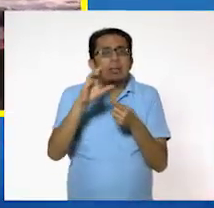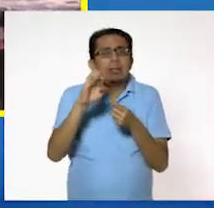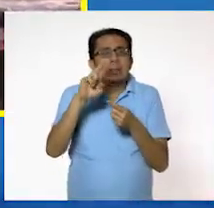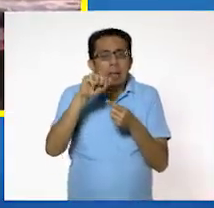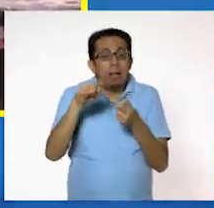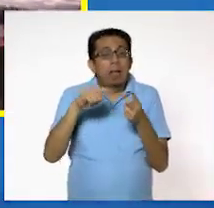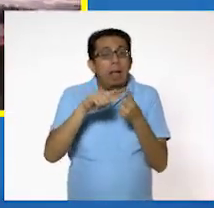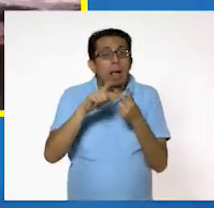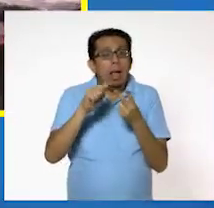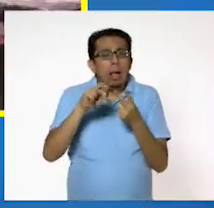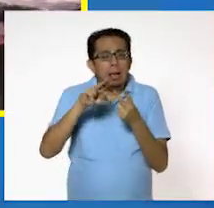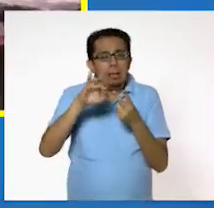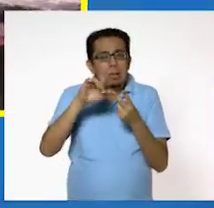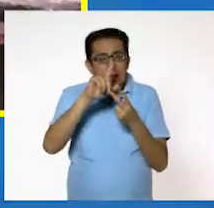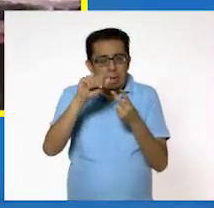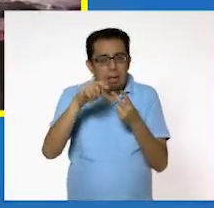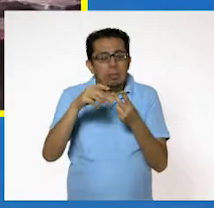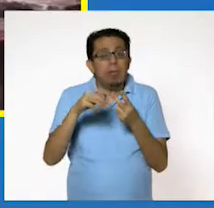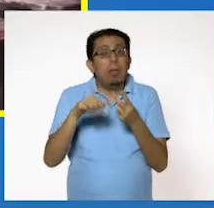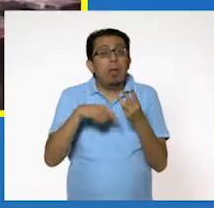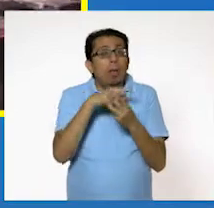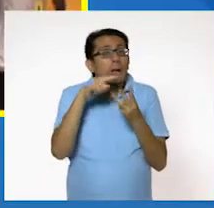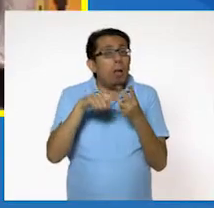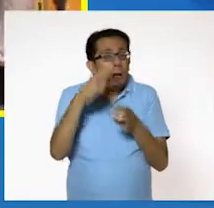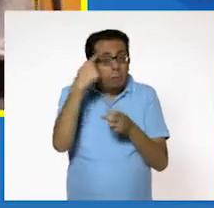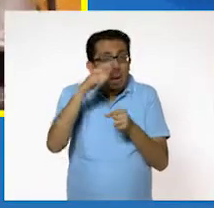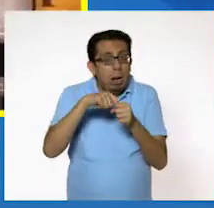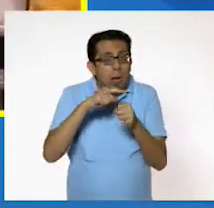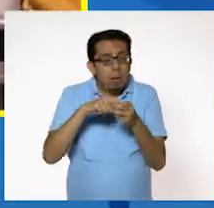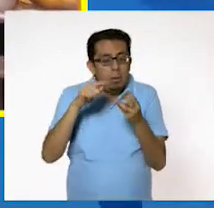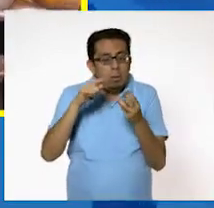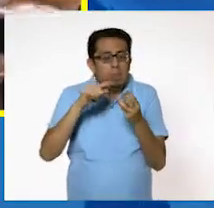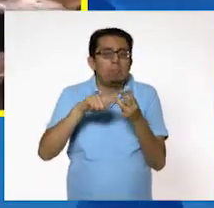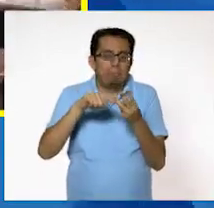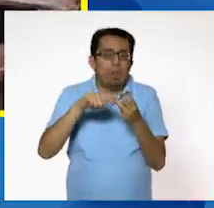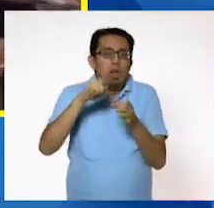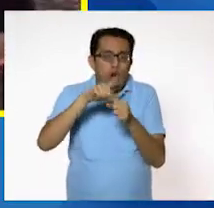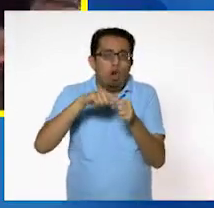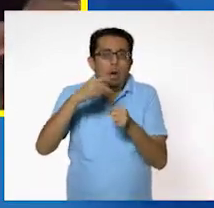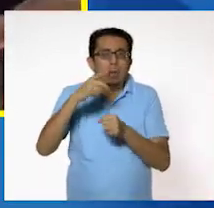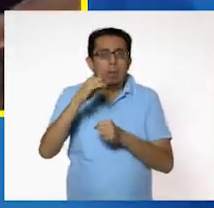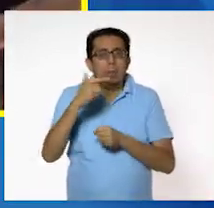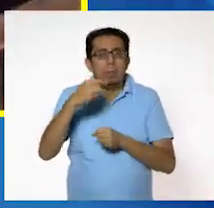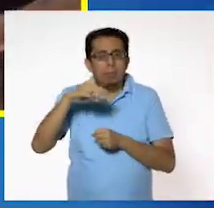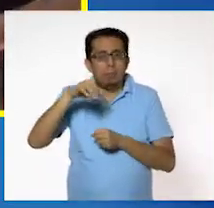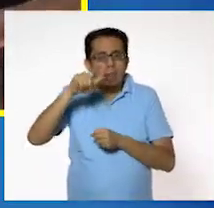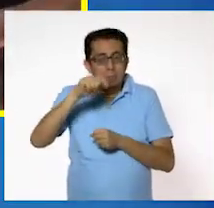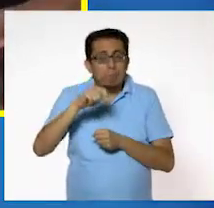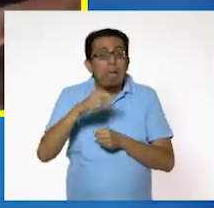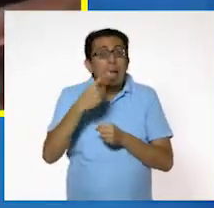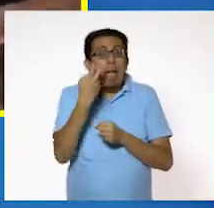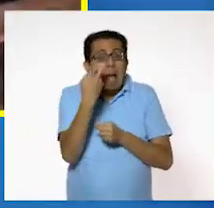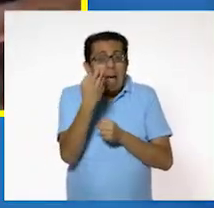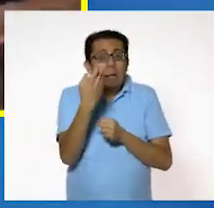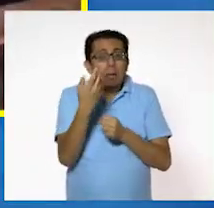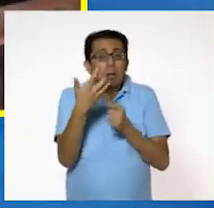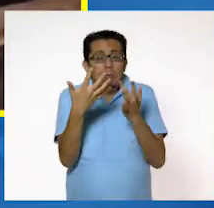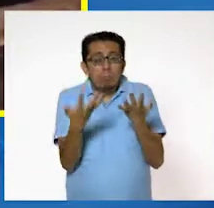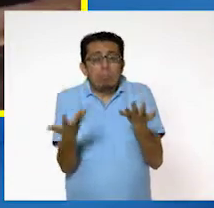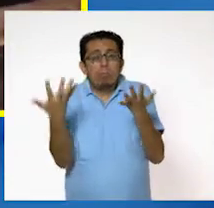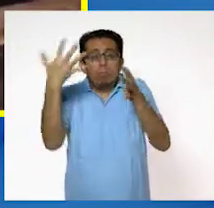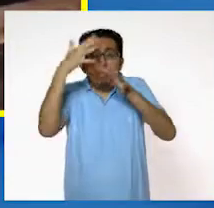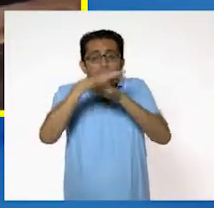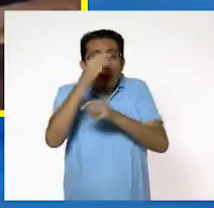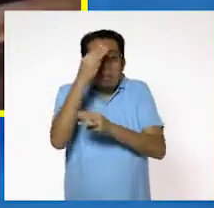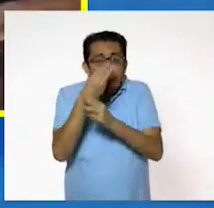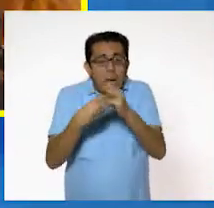tenemos arcillas y lo que le da color a nuestra plastilina, que son los pigmentos. ¿A qué temperatura necesitan mezclarse todos los elementos para